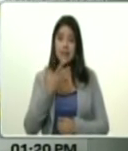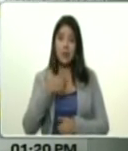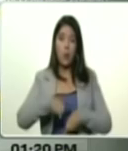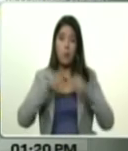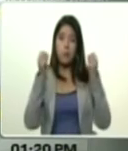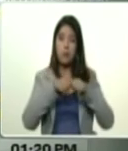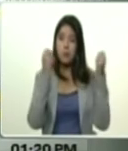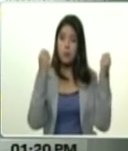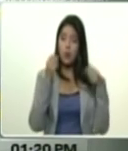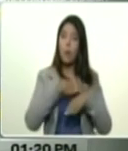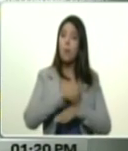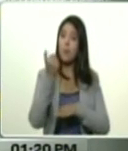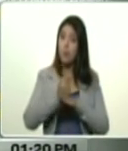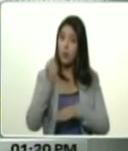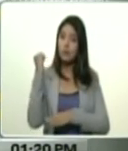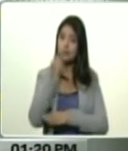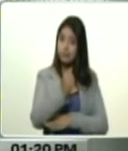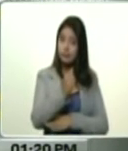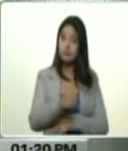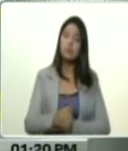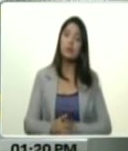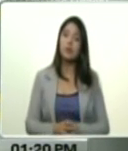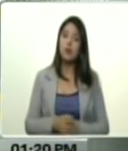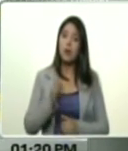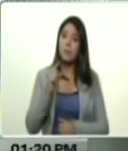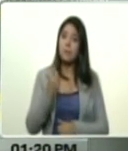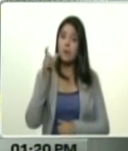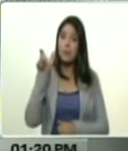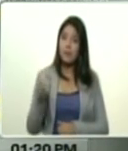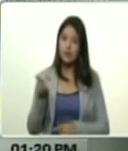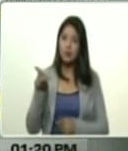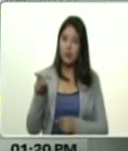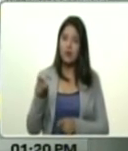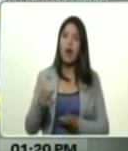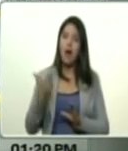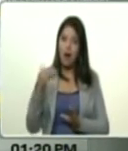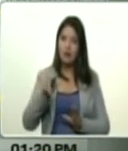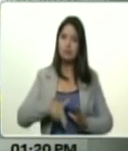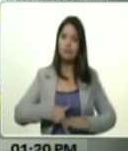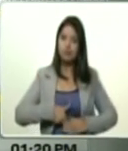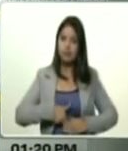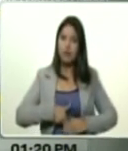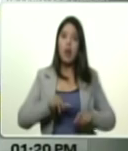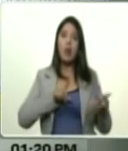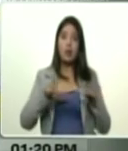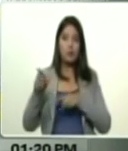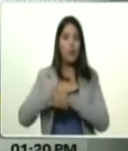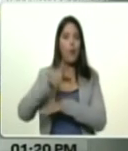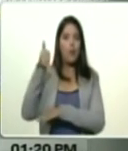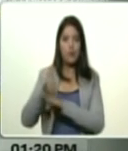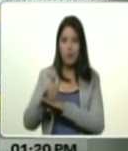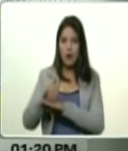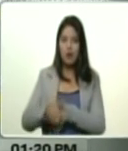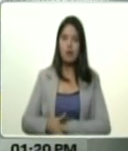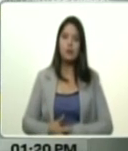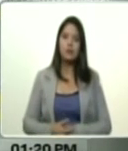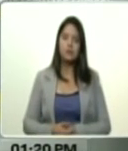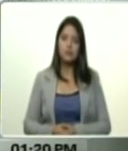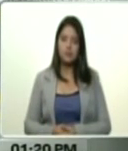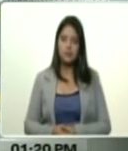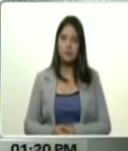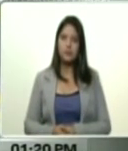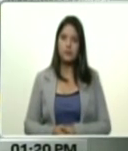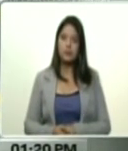por lesiones y homicidios, y en primer instancia es la persona que provee el arma. Ya está incriminado en